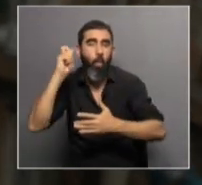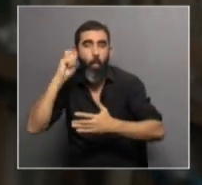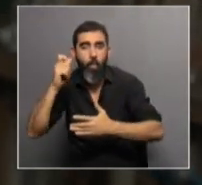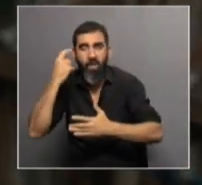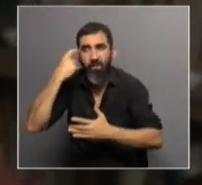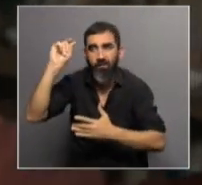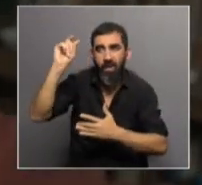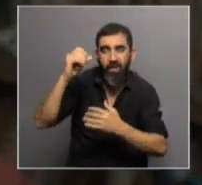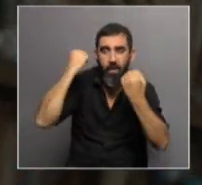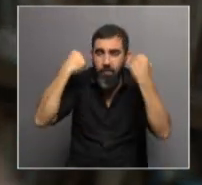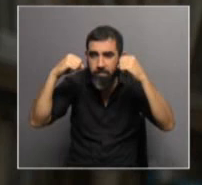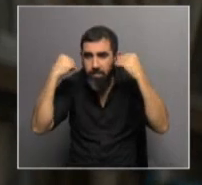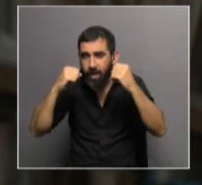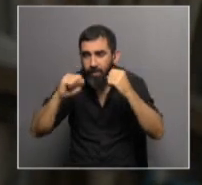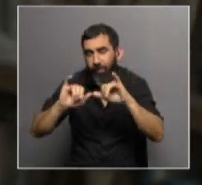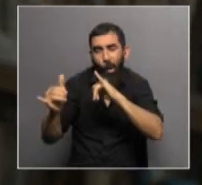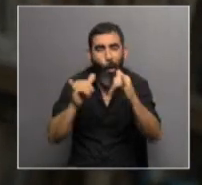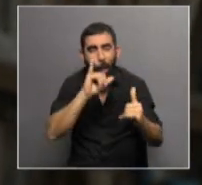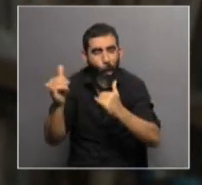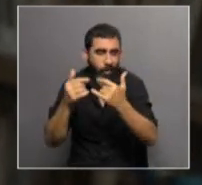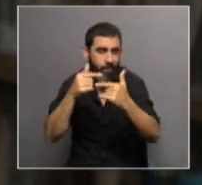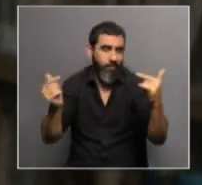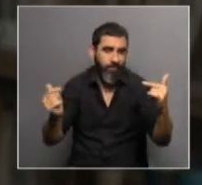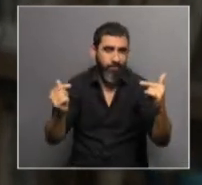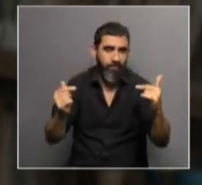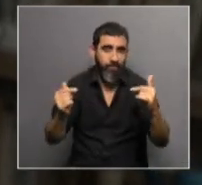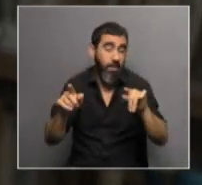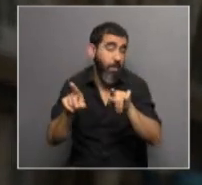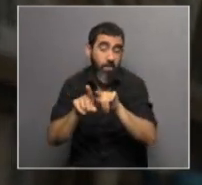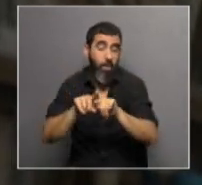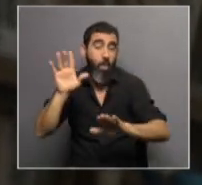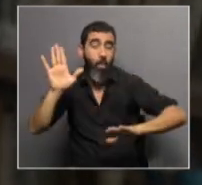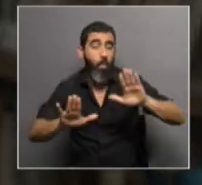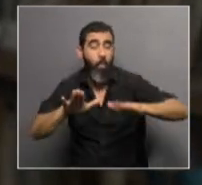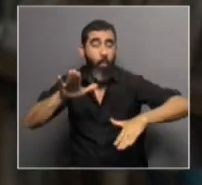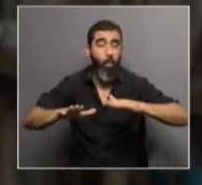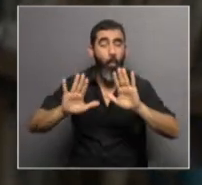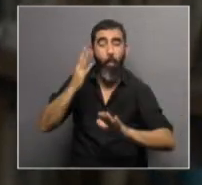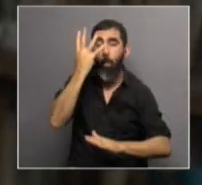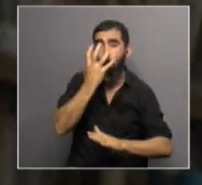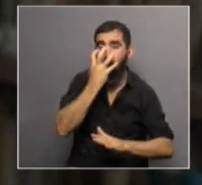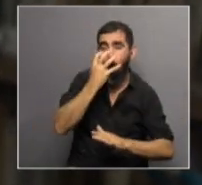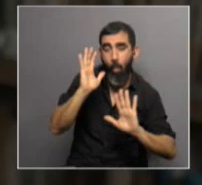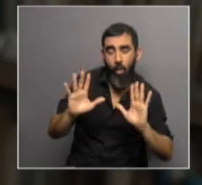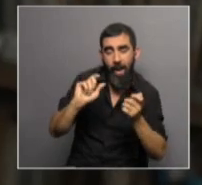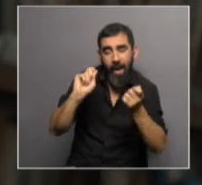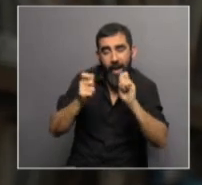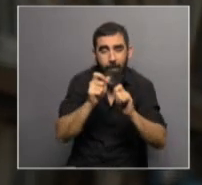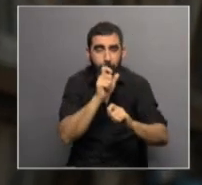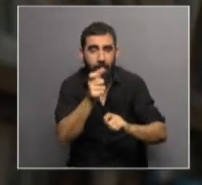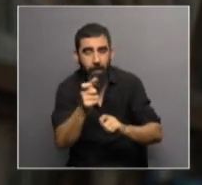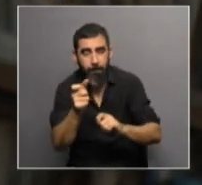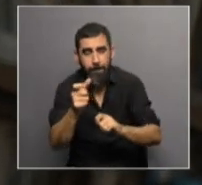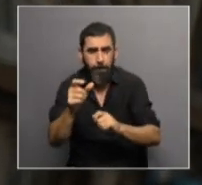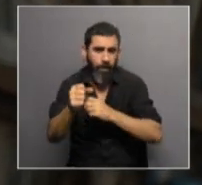y ya se está haciendo las cosas en una murga cambiando la letra de la canción y eso fue